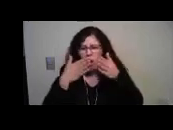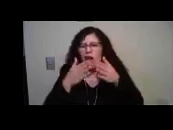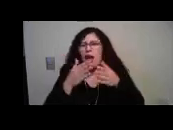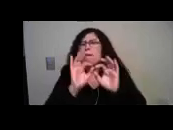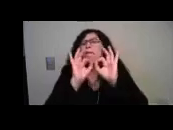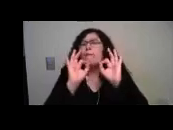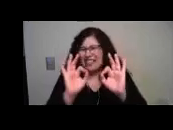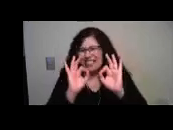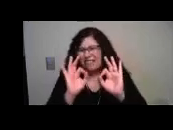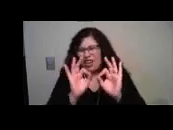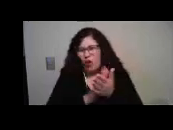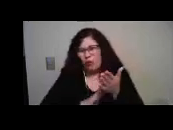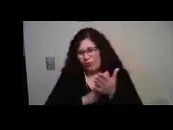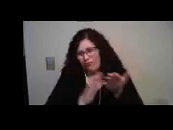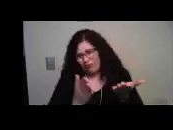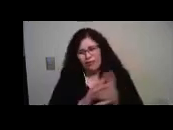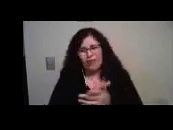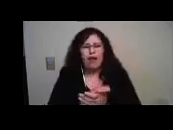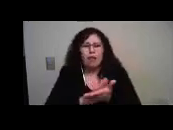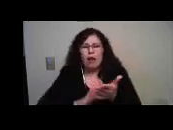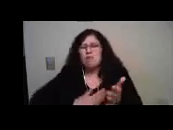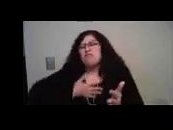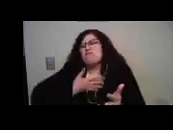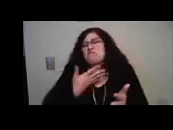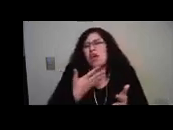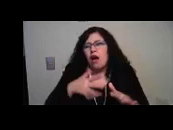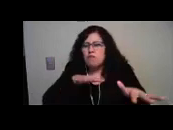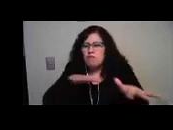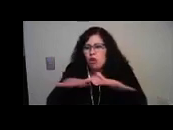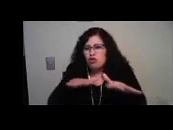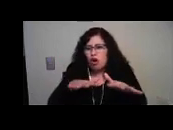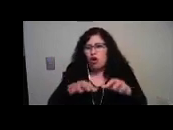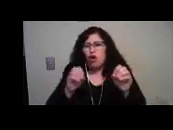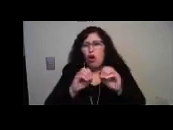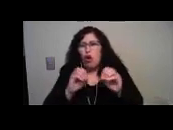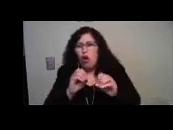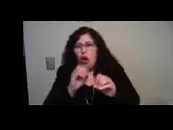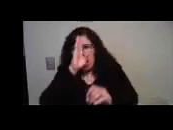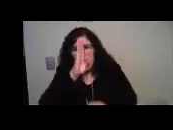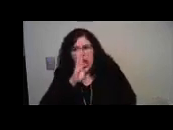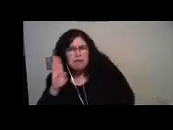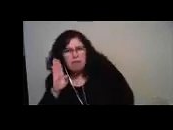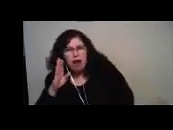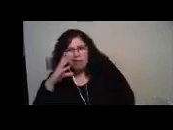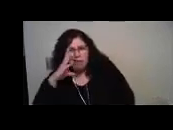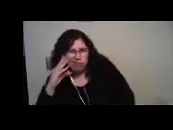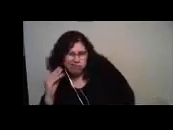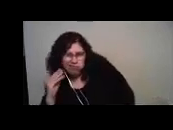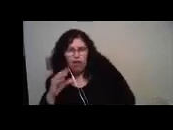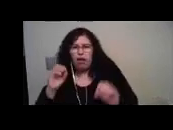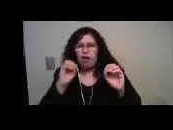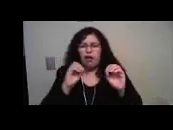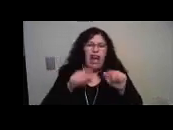por ejemplo, un síntoma motor puro, una hemiparesia táxica pura, torpeza en la mano puro y disarte,